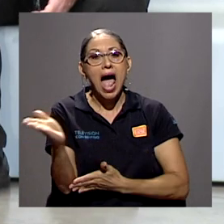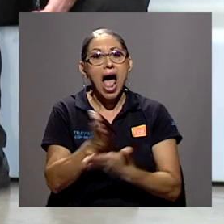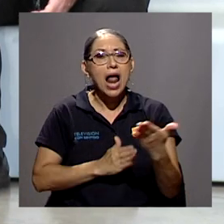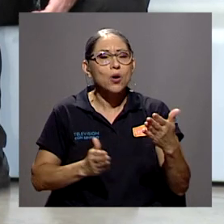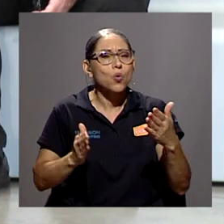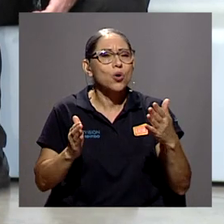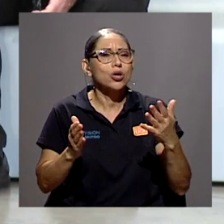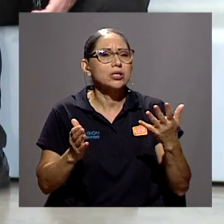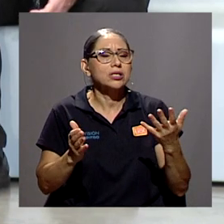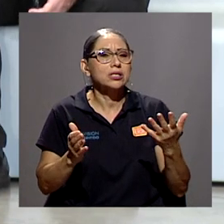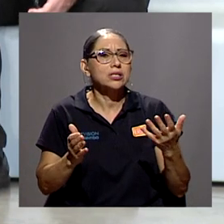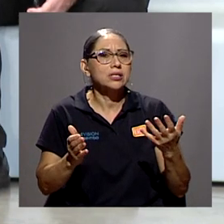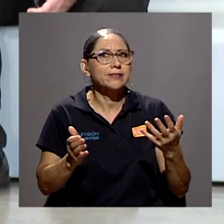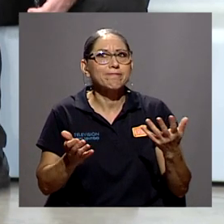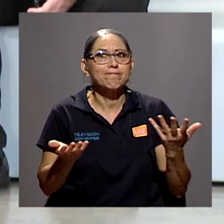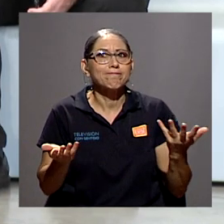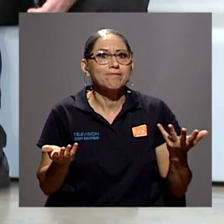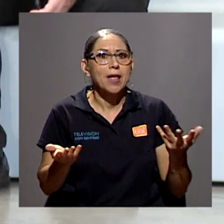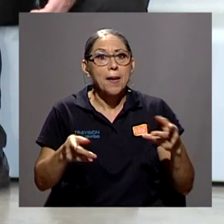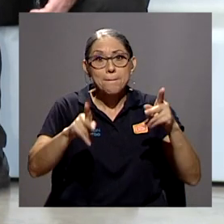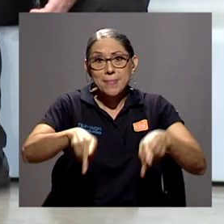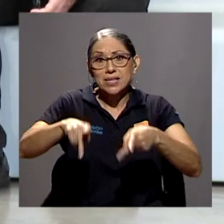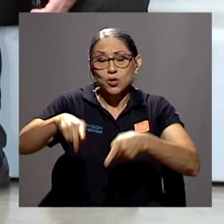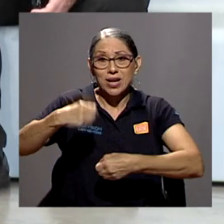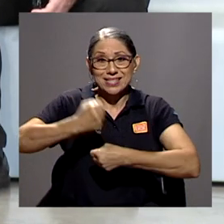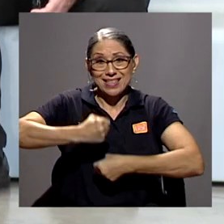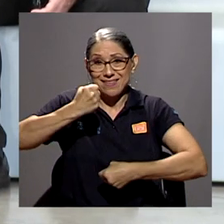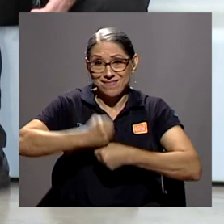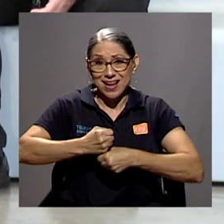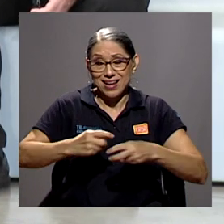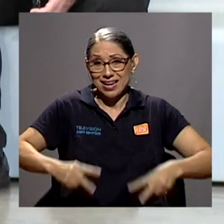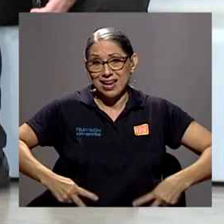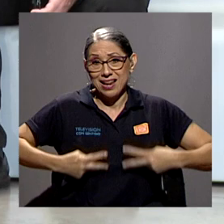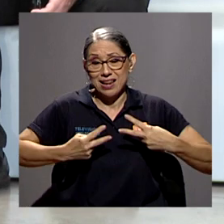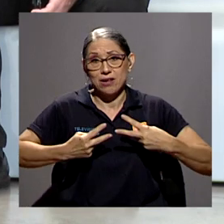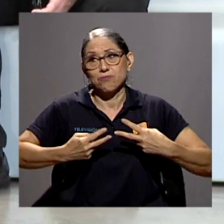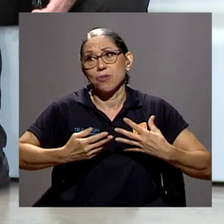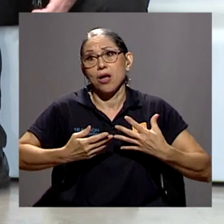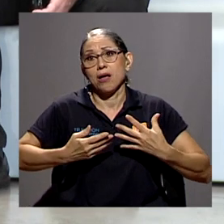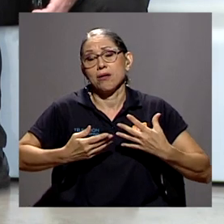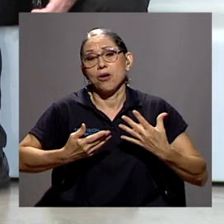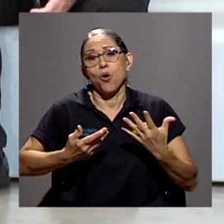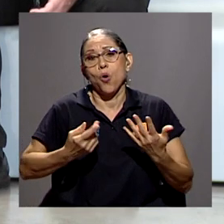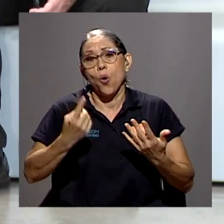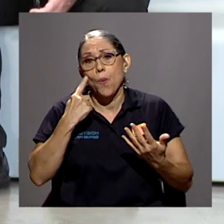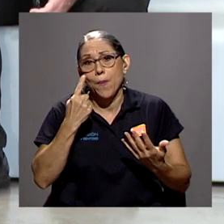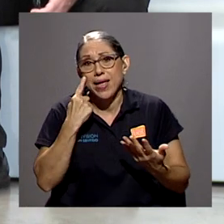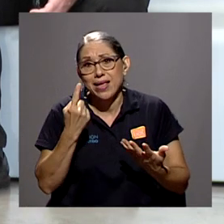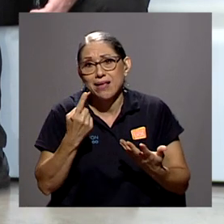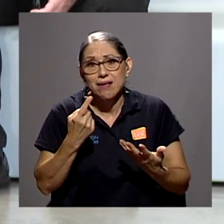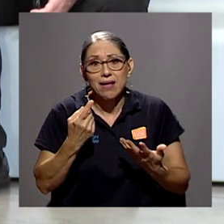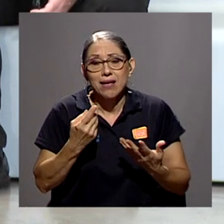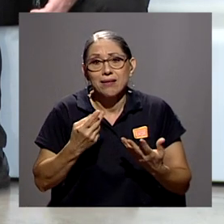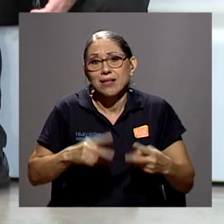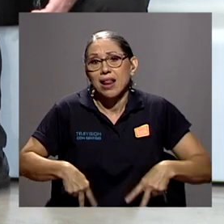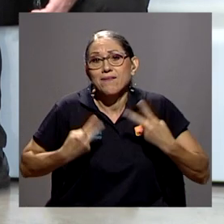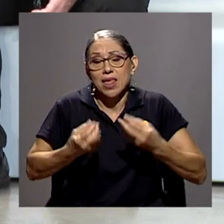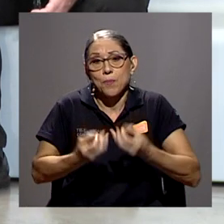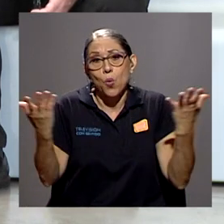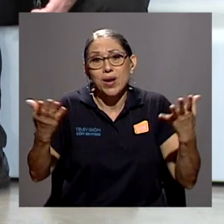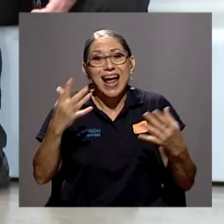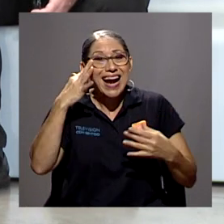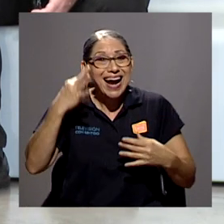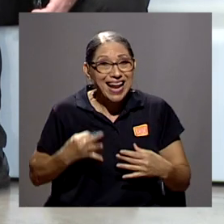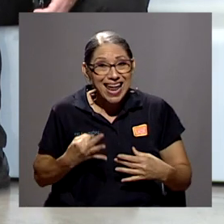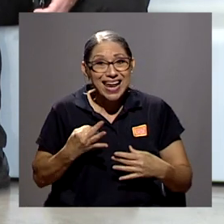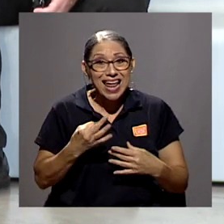personas que se dedican a la vida pública desde la administración creen que es por ahí donde van los recortes y bueno ustedes saben como